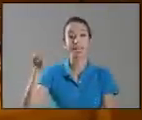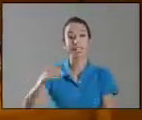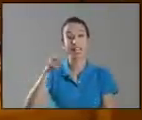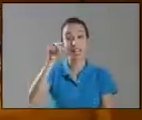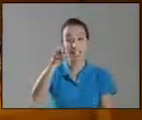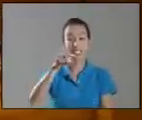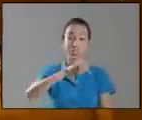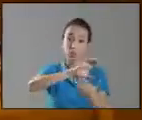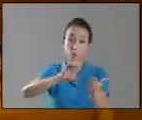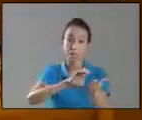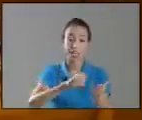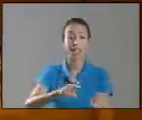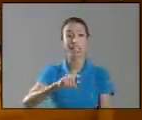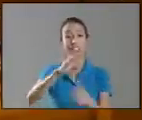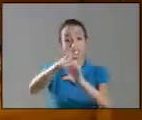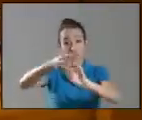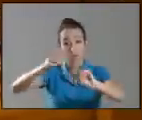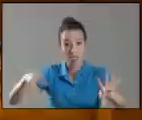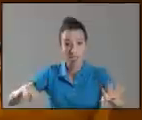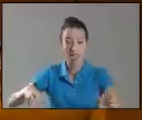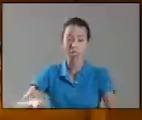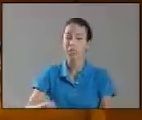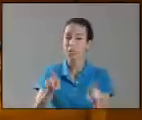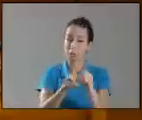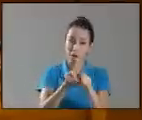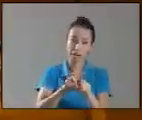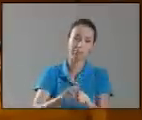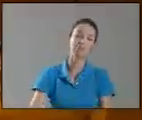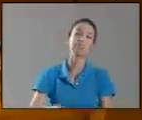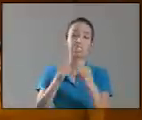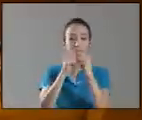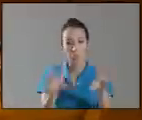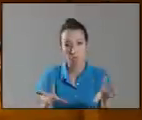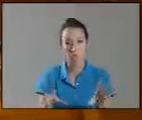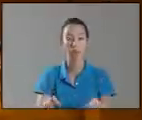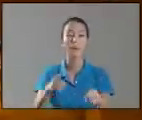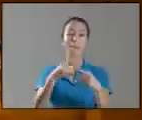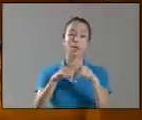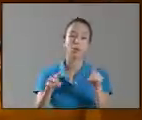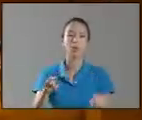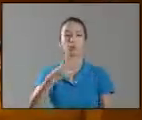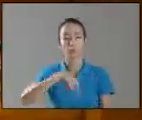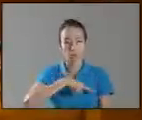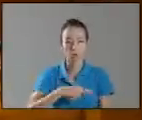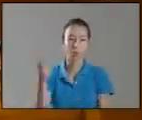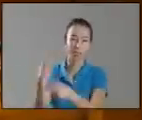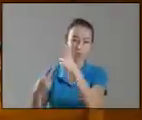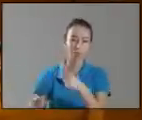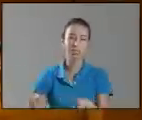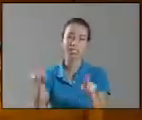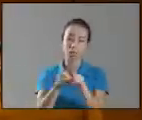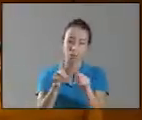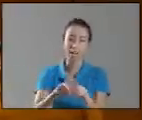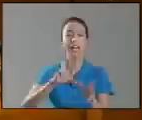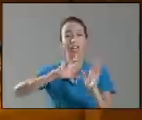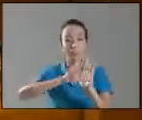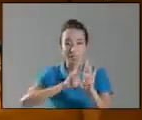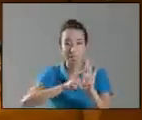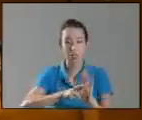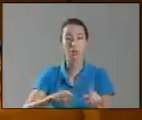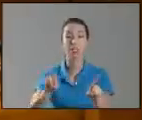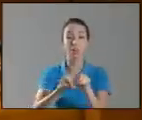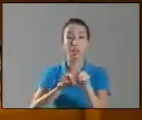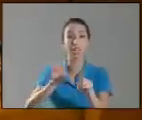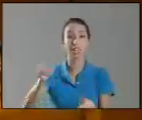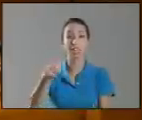que tardaron 40 años para que Nínive fuera destruida. De todo modo, se cumplió la destrucción. Ahora